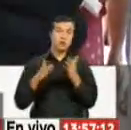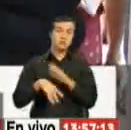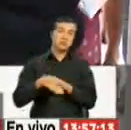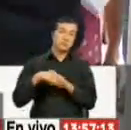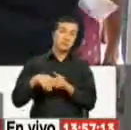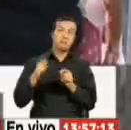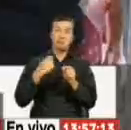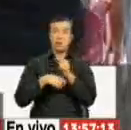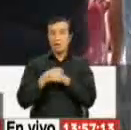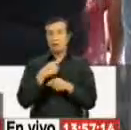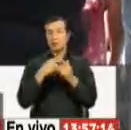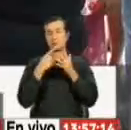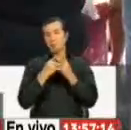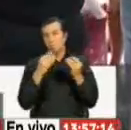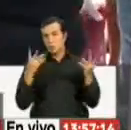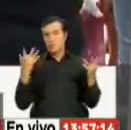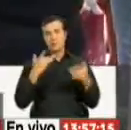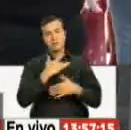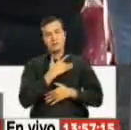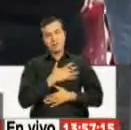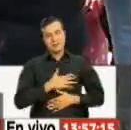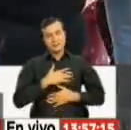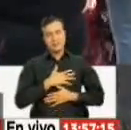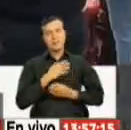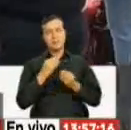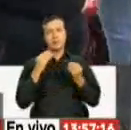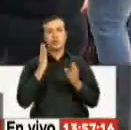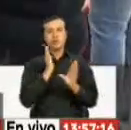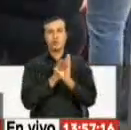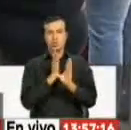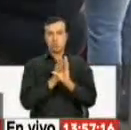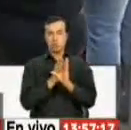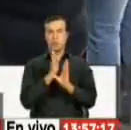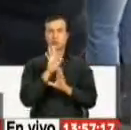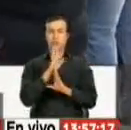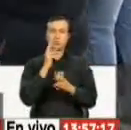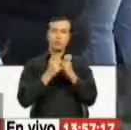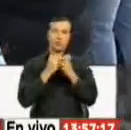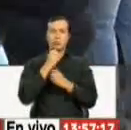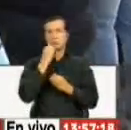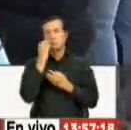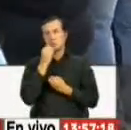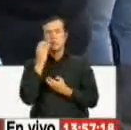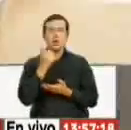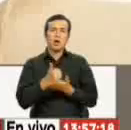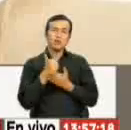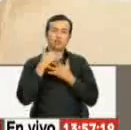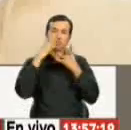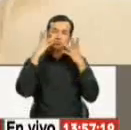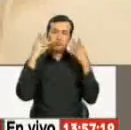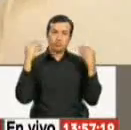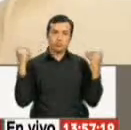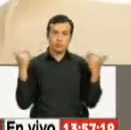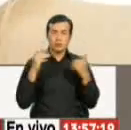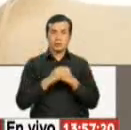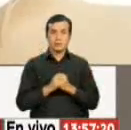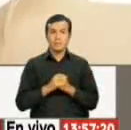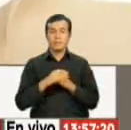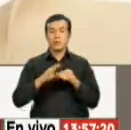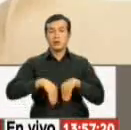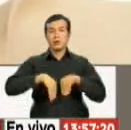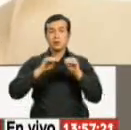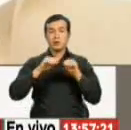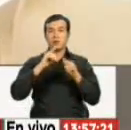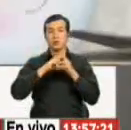venden los rifan que se divierten aquí aquí también como psicología cuenta su problema se distraen 'violencia telas y